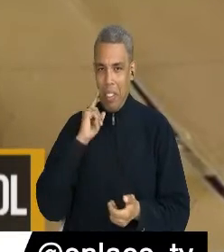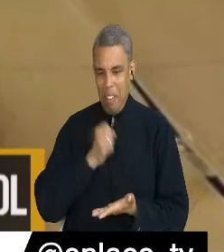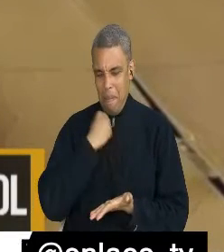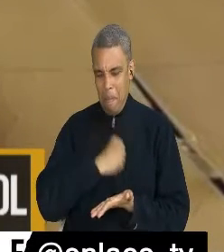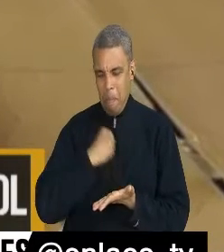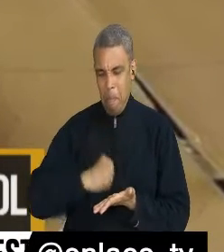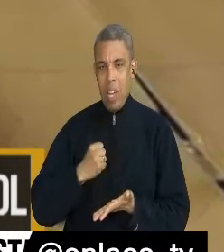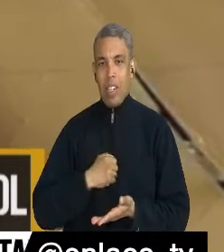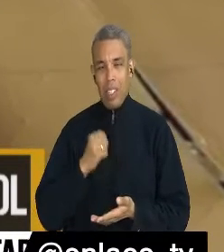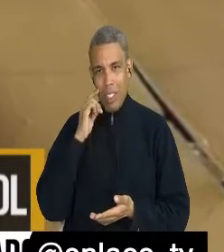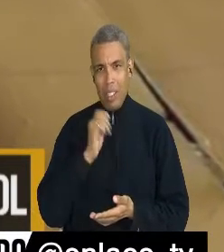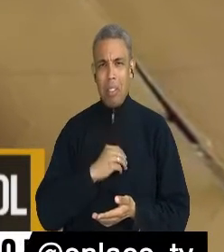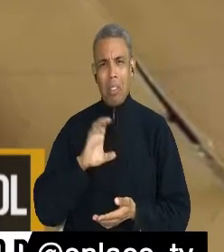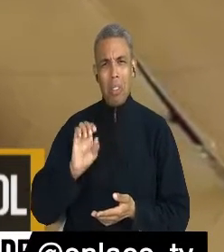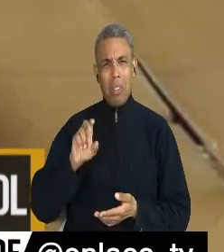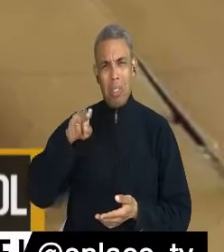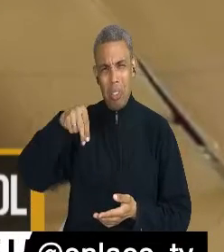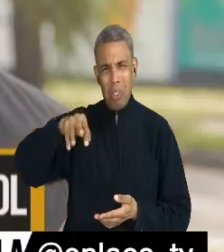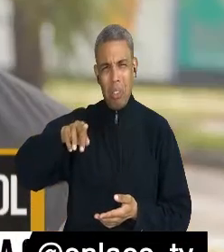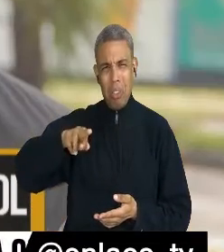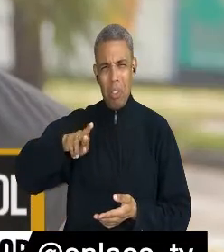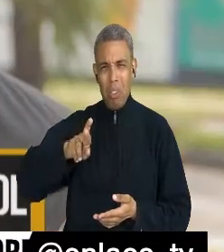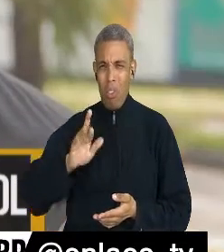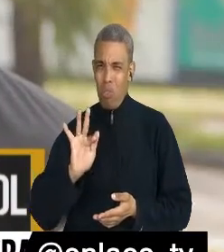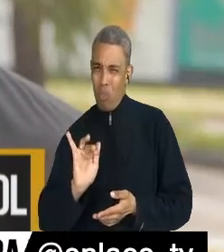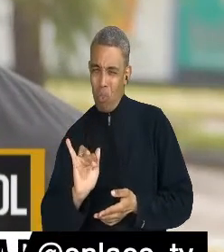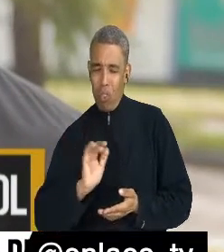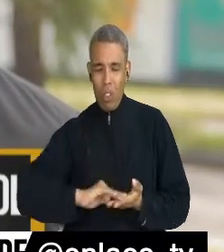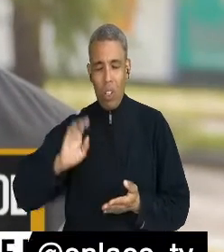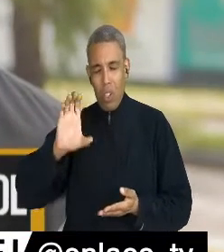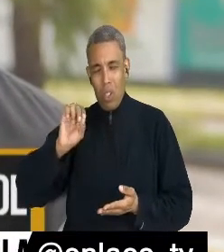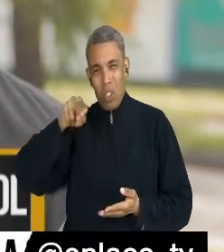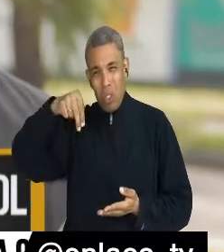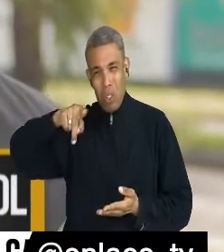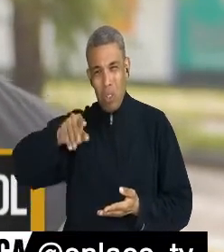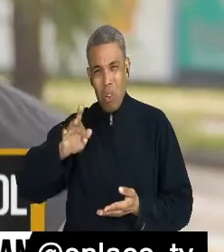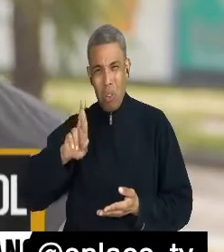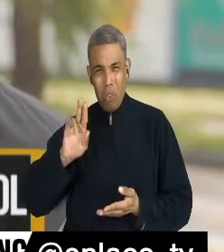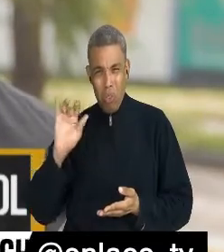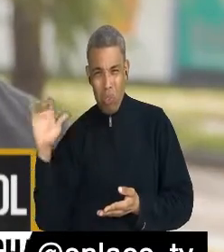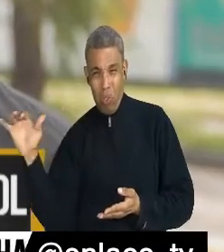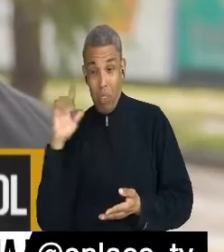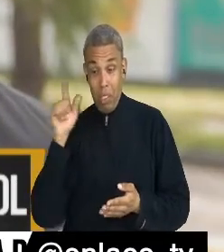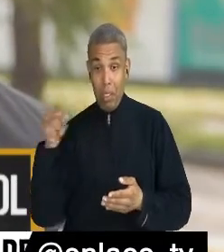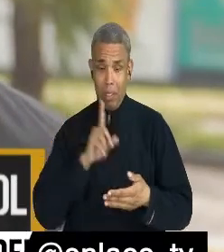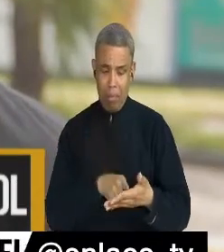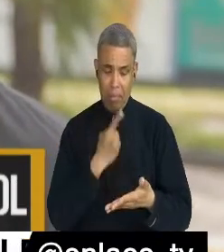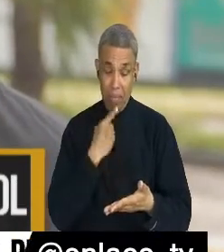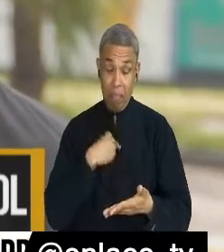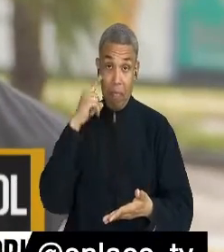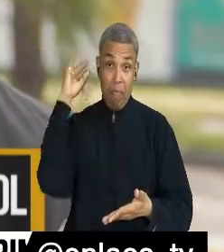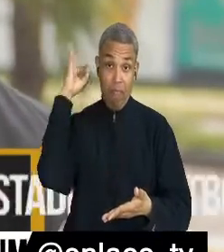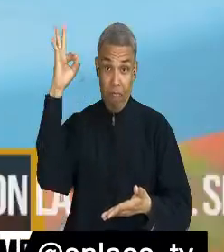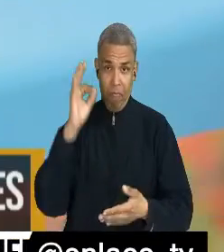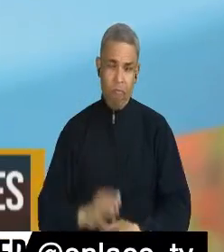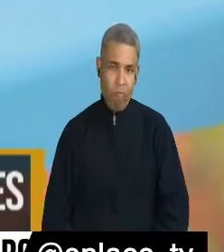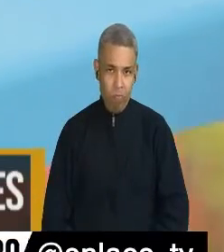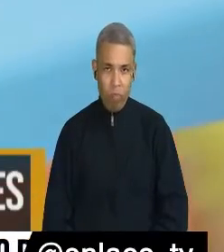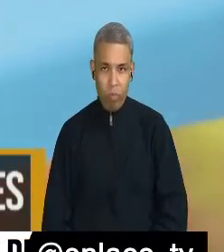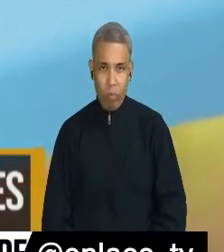silletería tiene una alta representación de alta gama de calidad en respecto a esta silla teoría